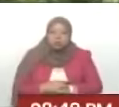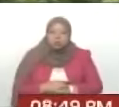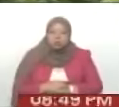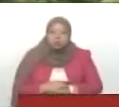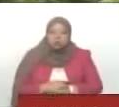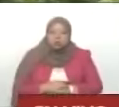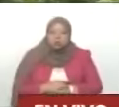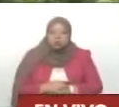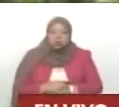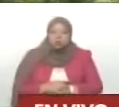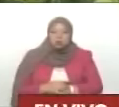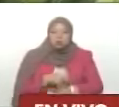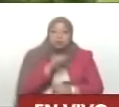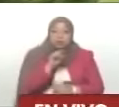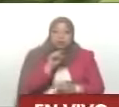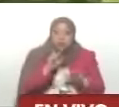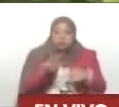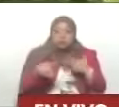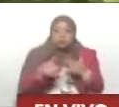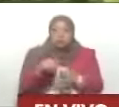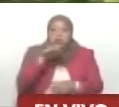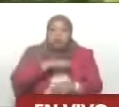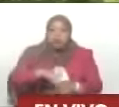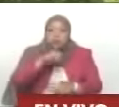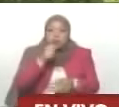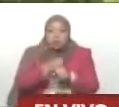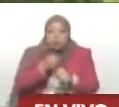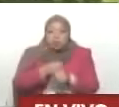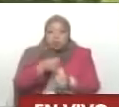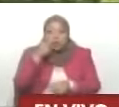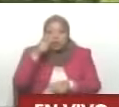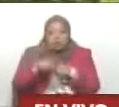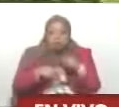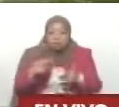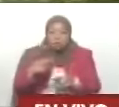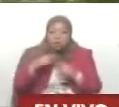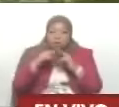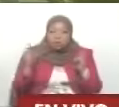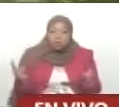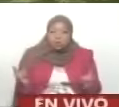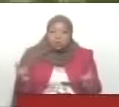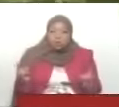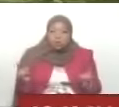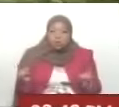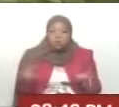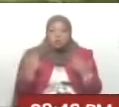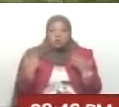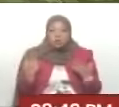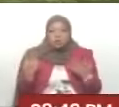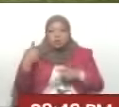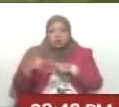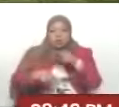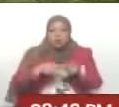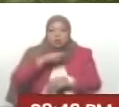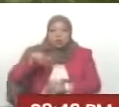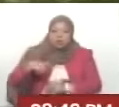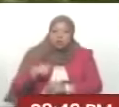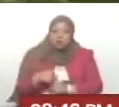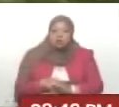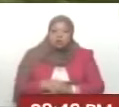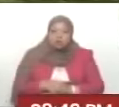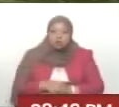de 350 metros lineales que tiene el puente. Tiene 6 metros de ancho,